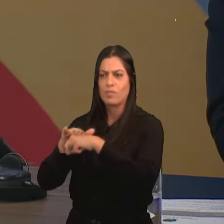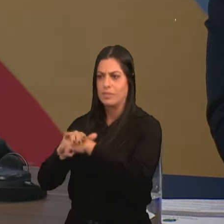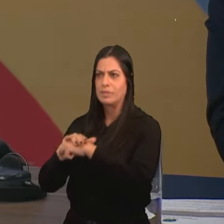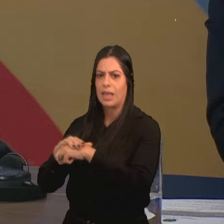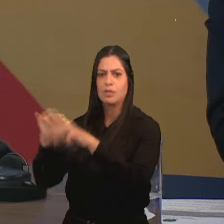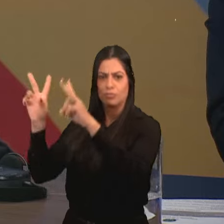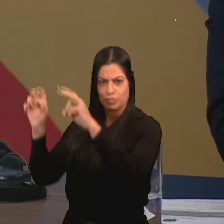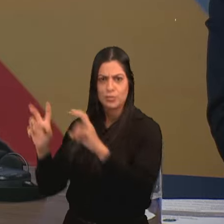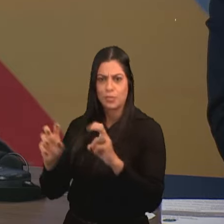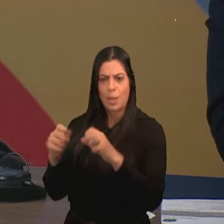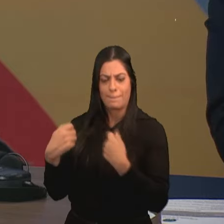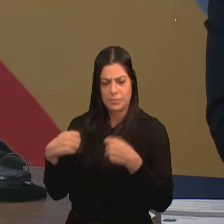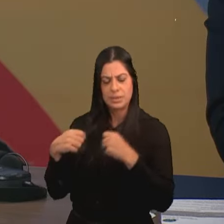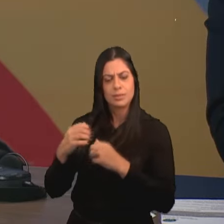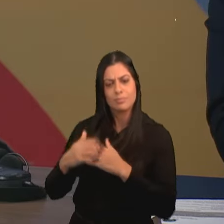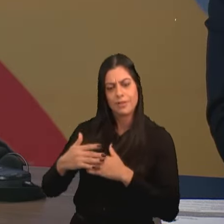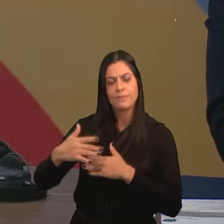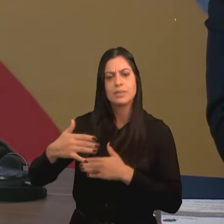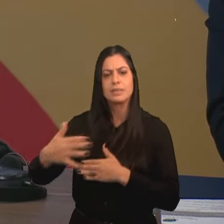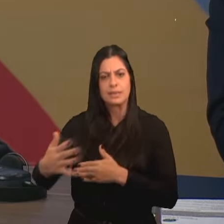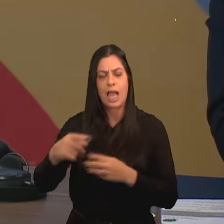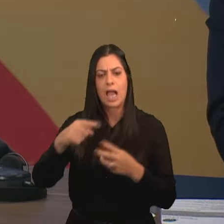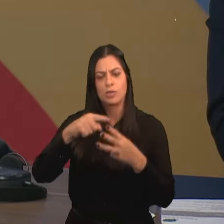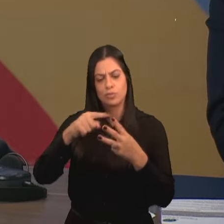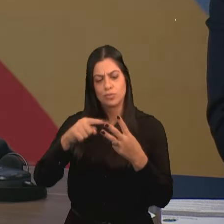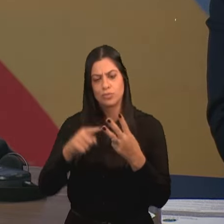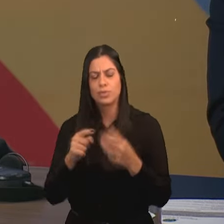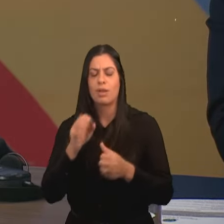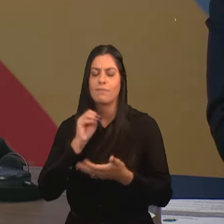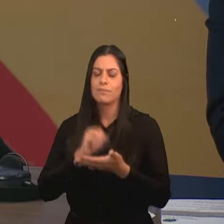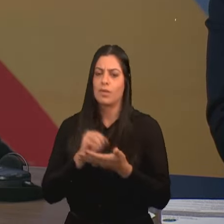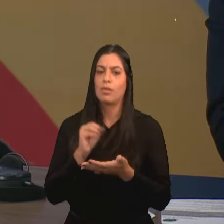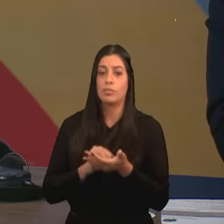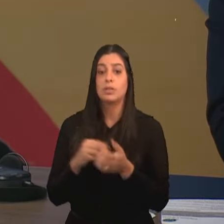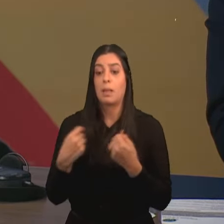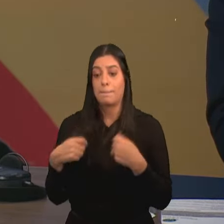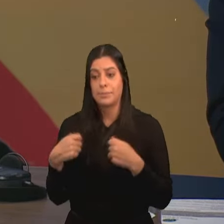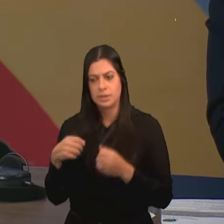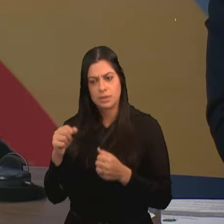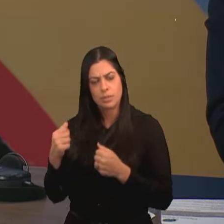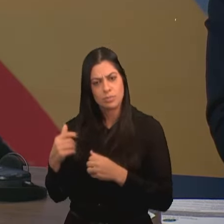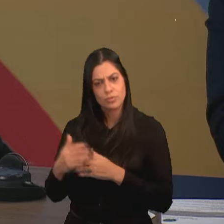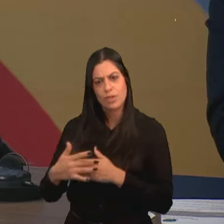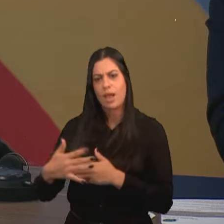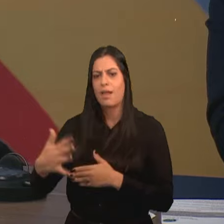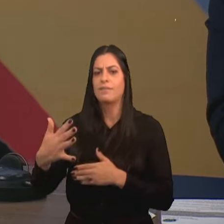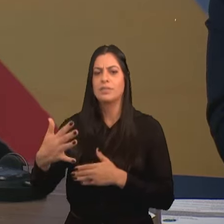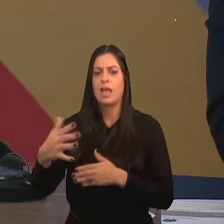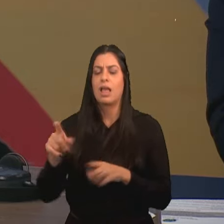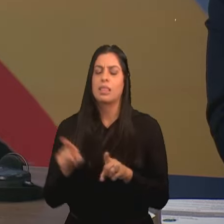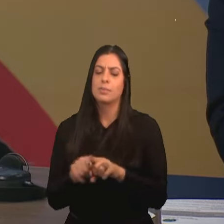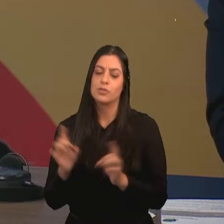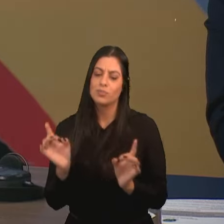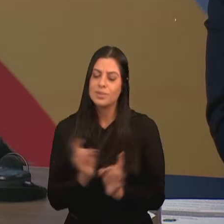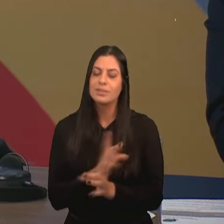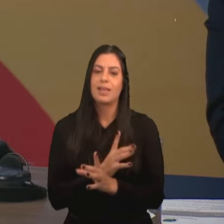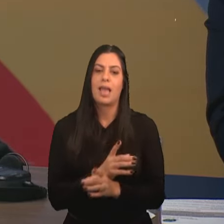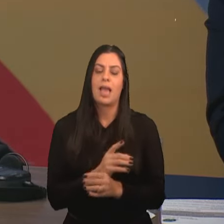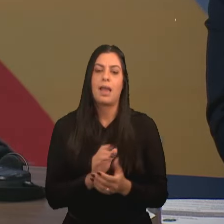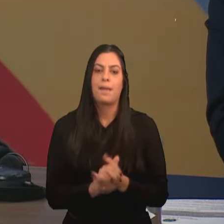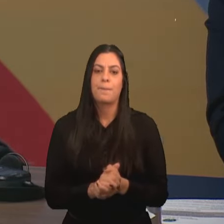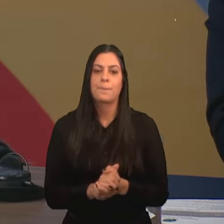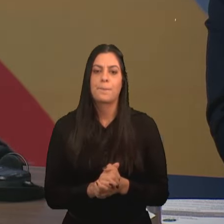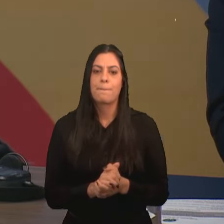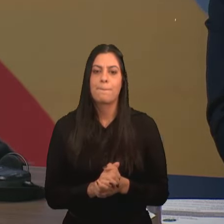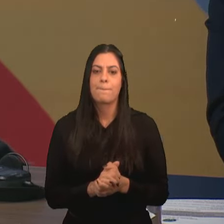Brasil discutió mucho este tema, tenemos que avanzar en los tres déficits. Y para ir terminando,